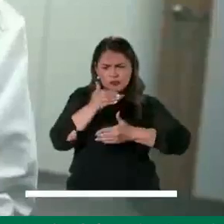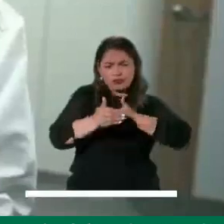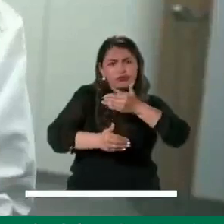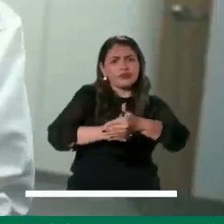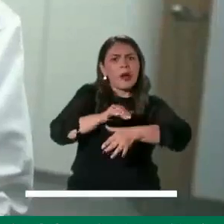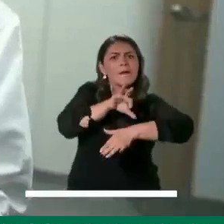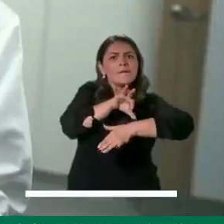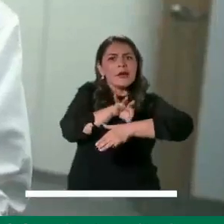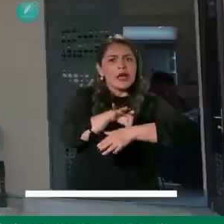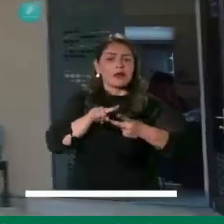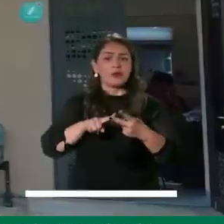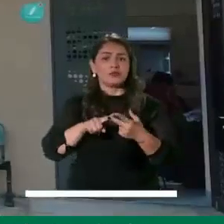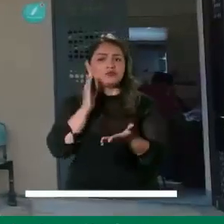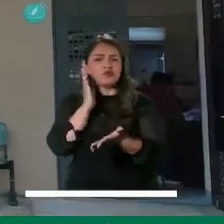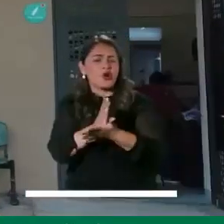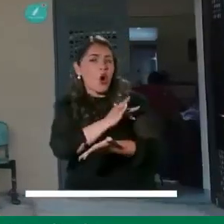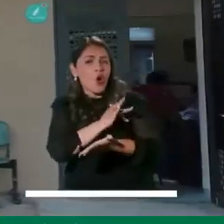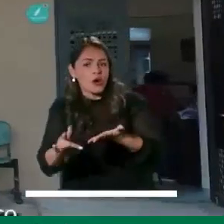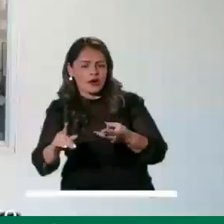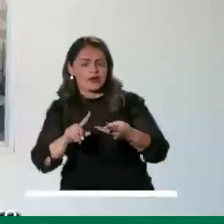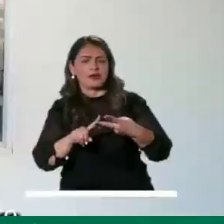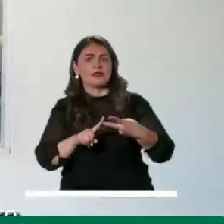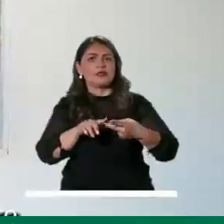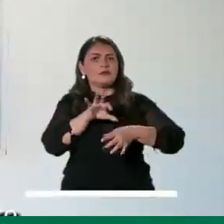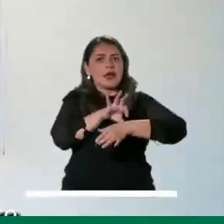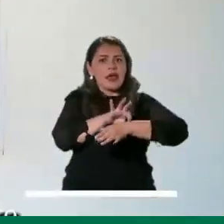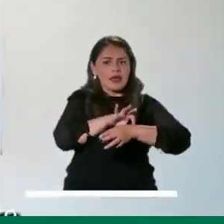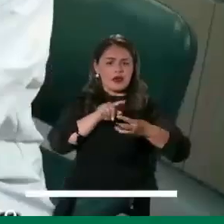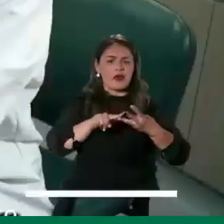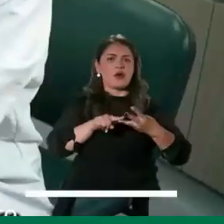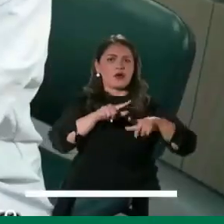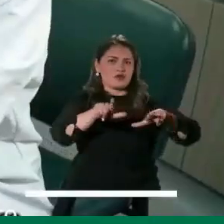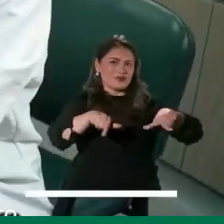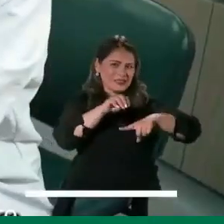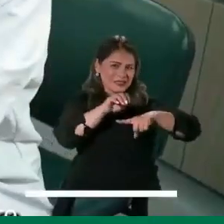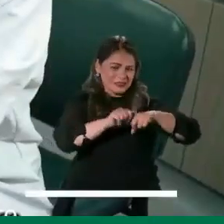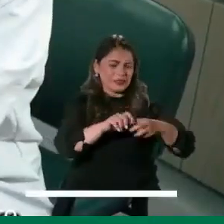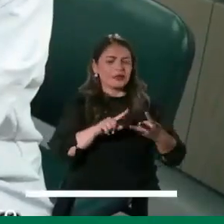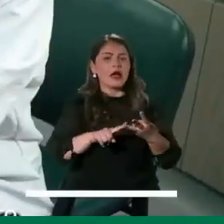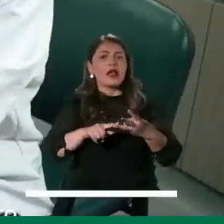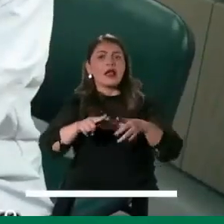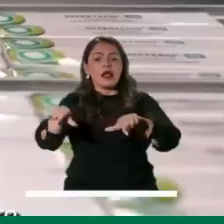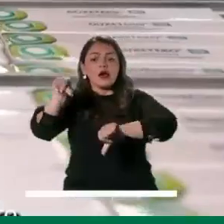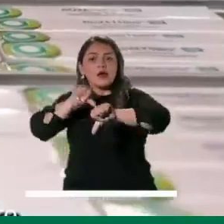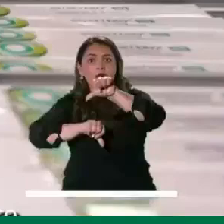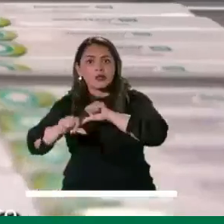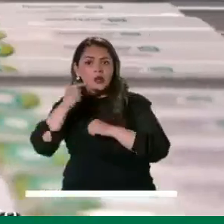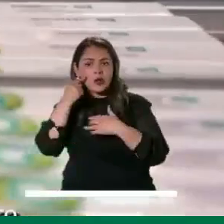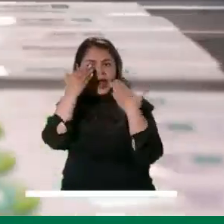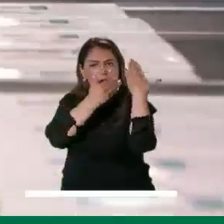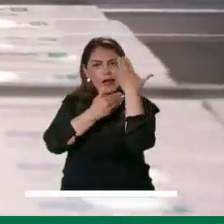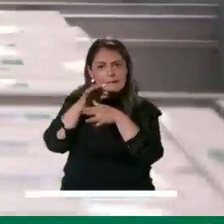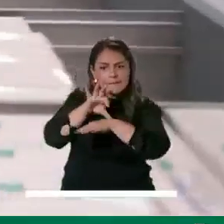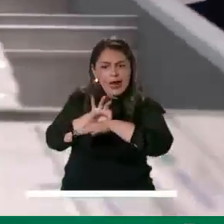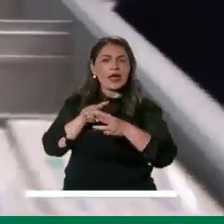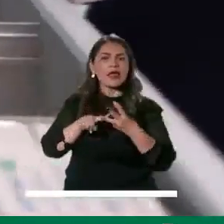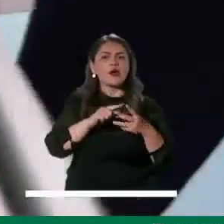médicos, complementado por los servicios de urgencias, consulta externa, laboratorio clínico y farmacéutico.